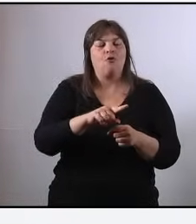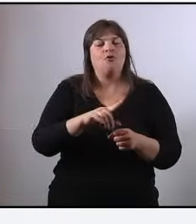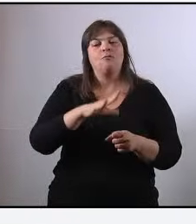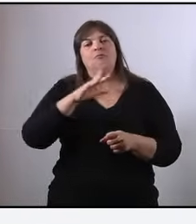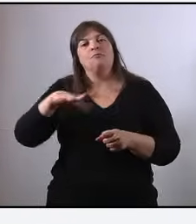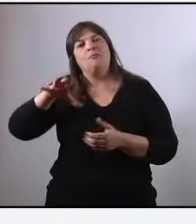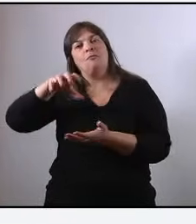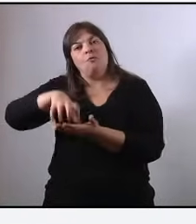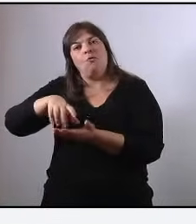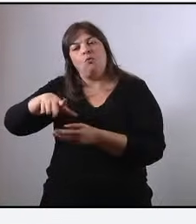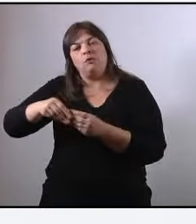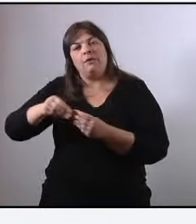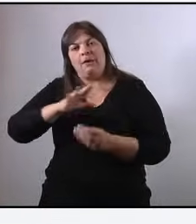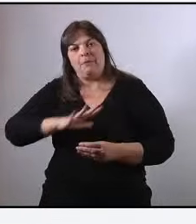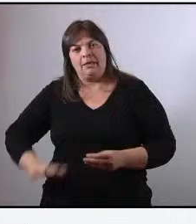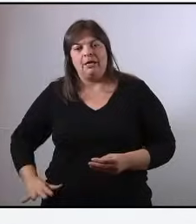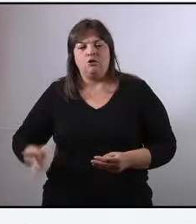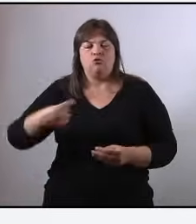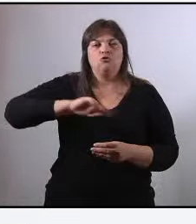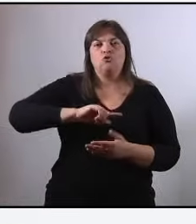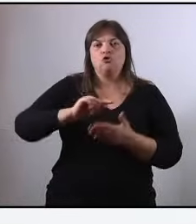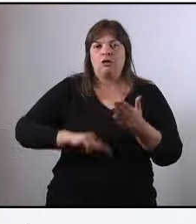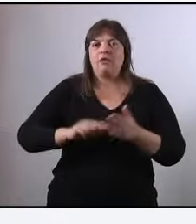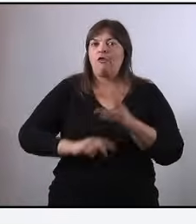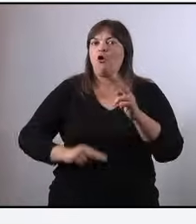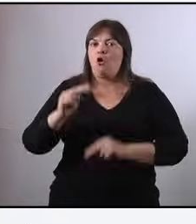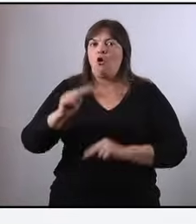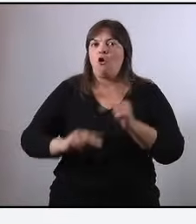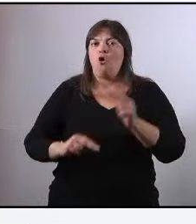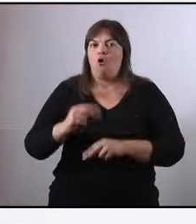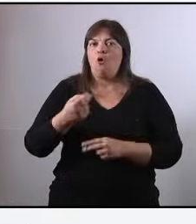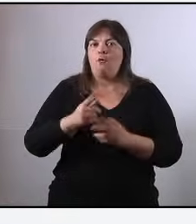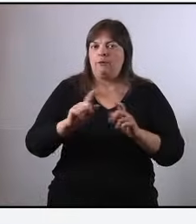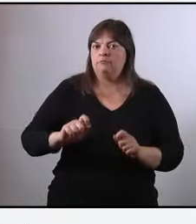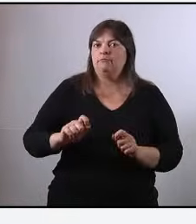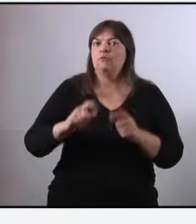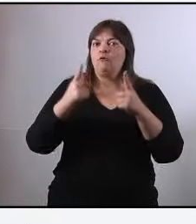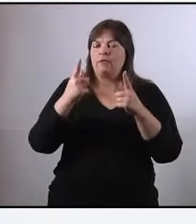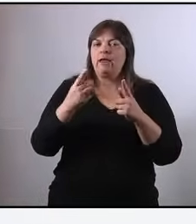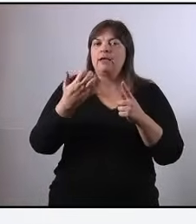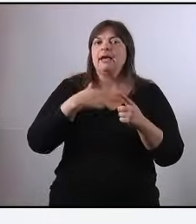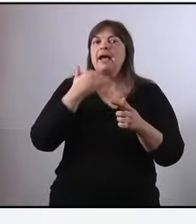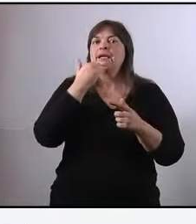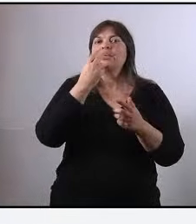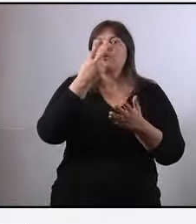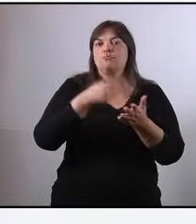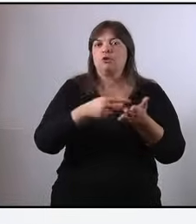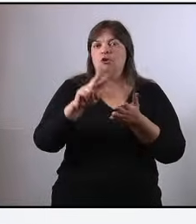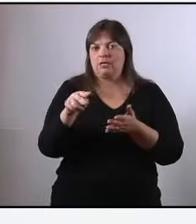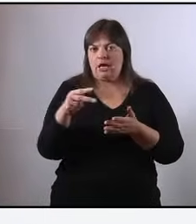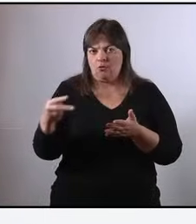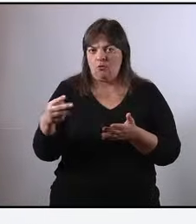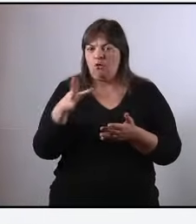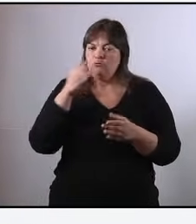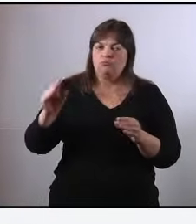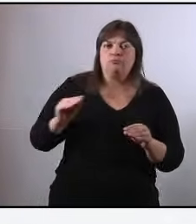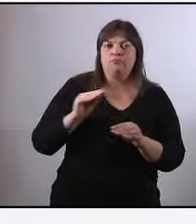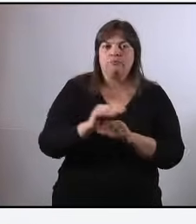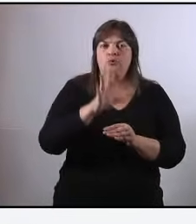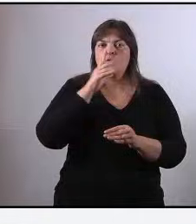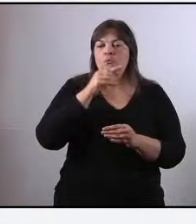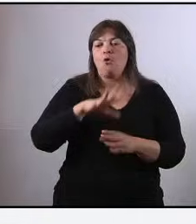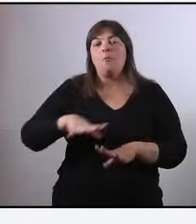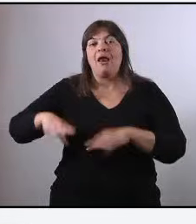Hemos autorizado la contratación de las obras por un importe de casi 2 millones de euros para adecuar el Palacio